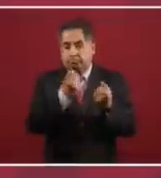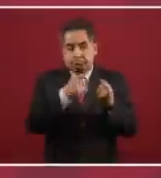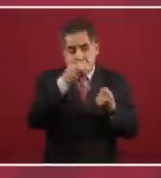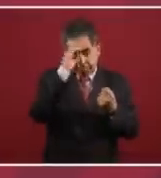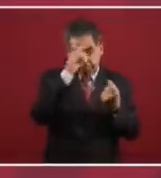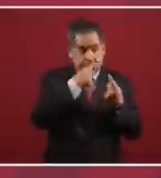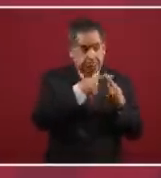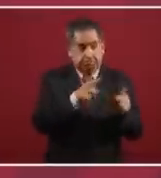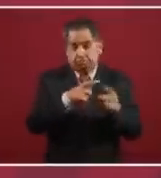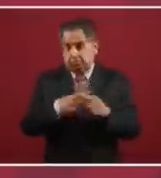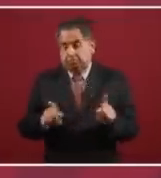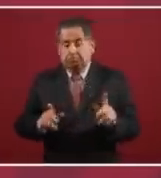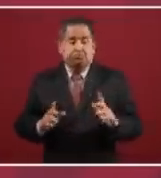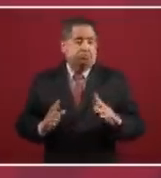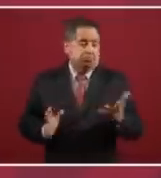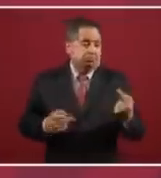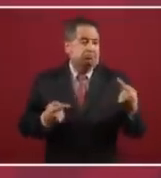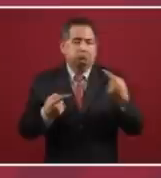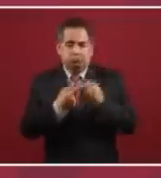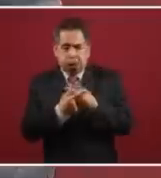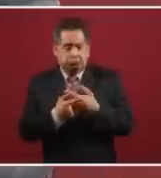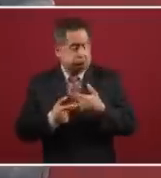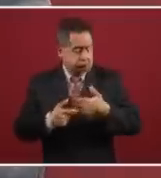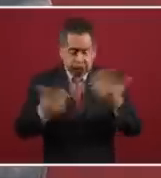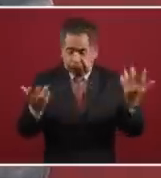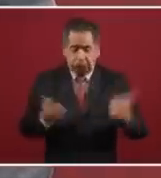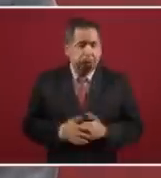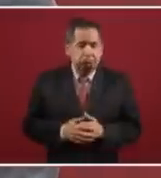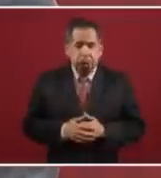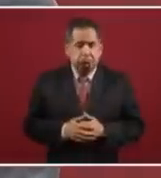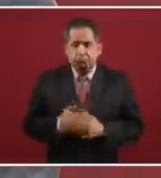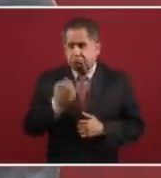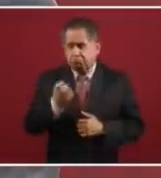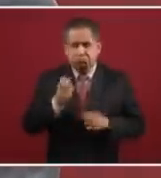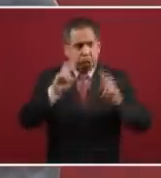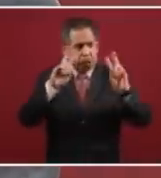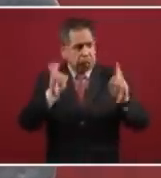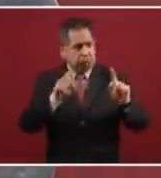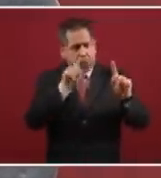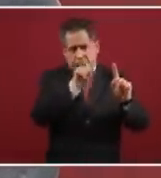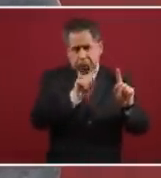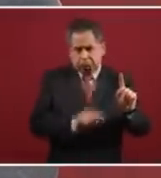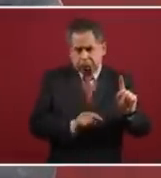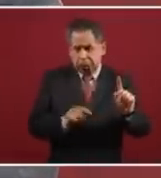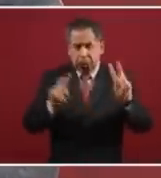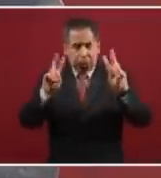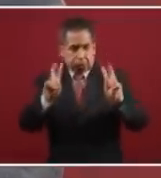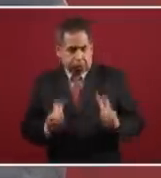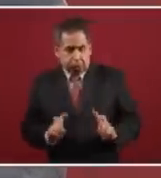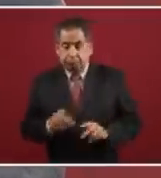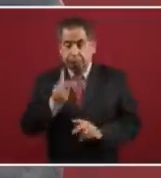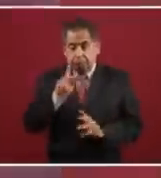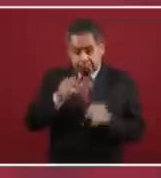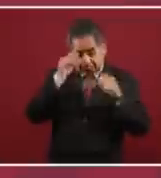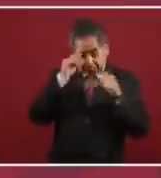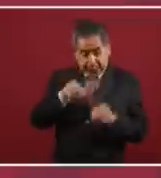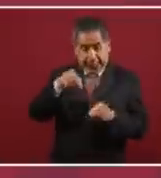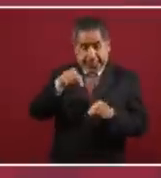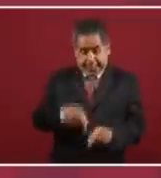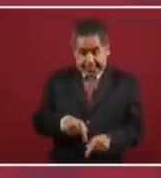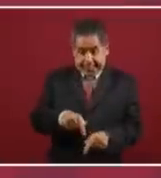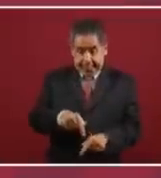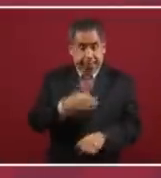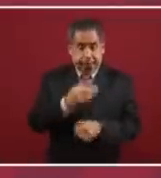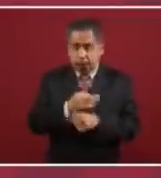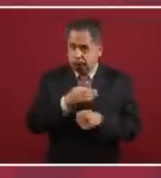hay controversias, y así en otros temas, pero en esta materia